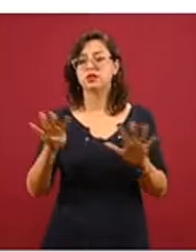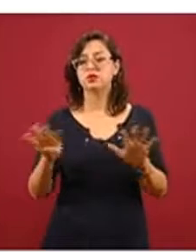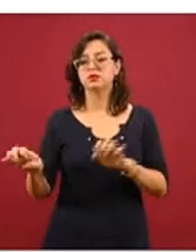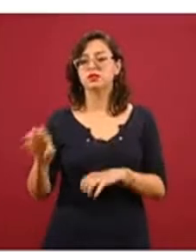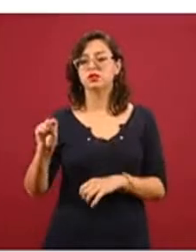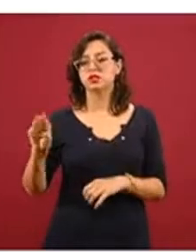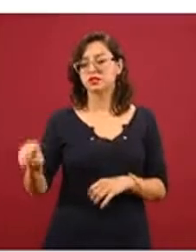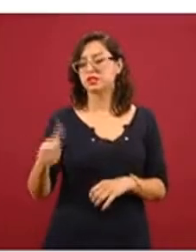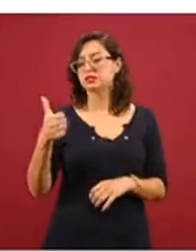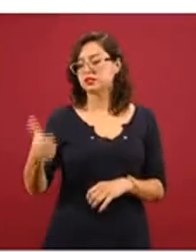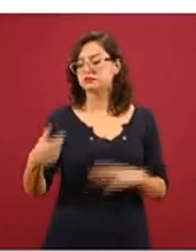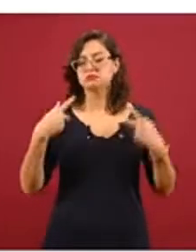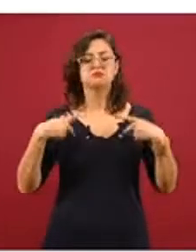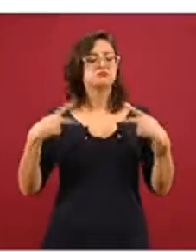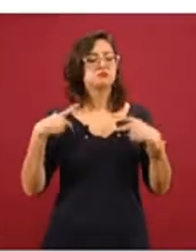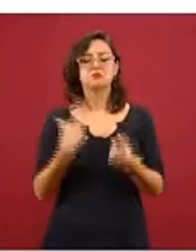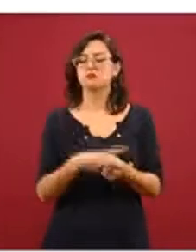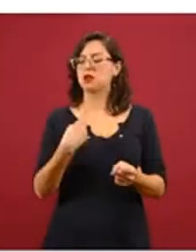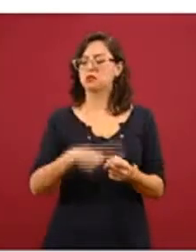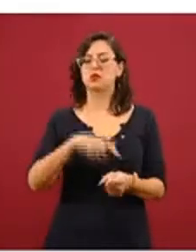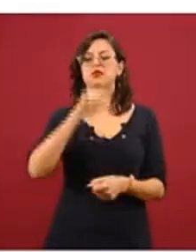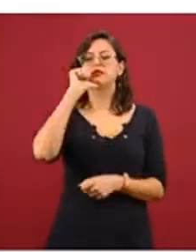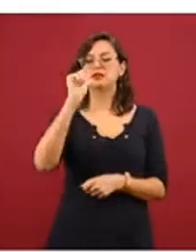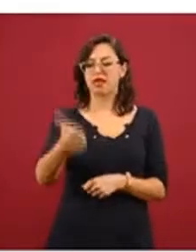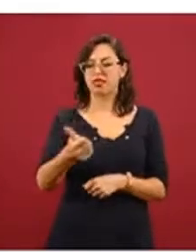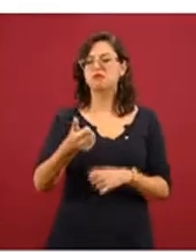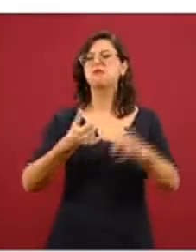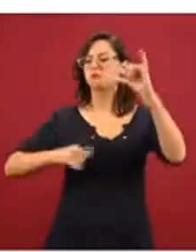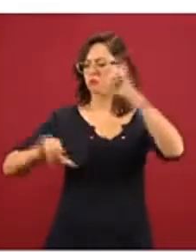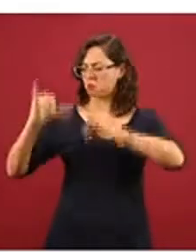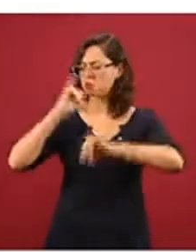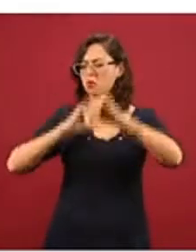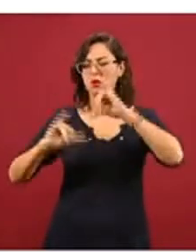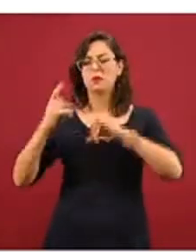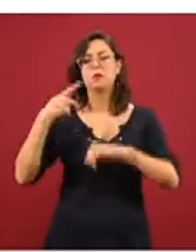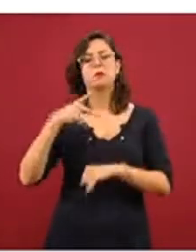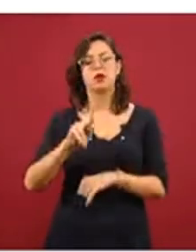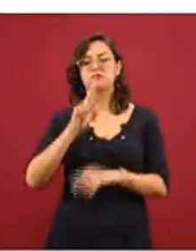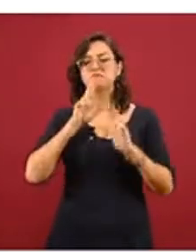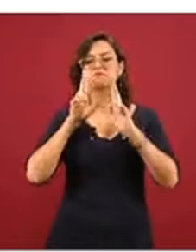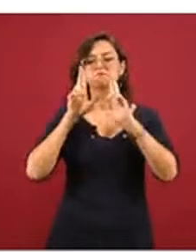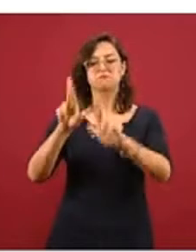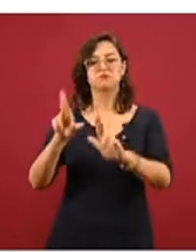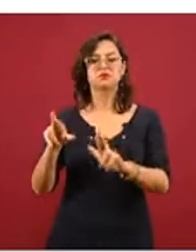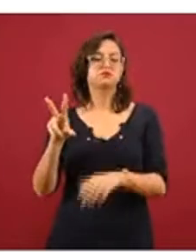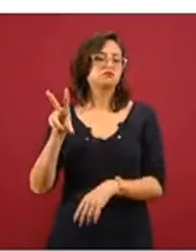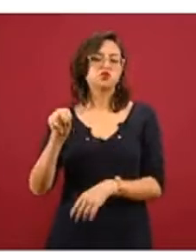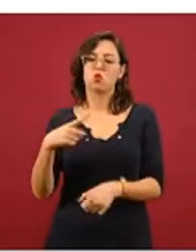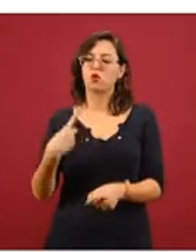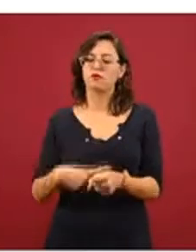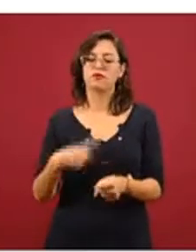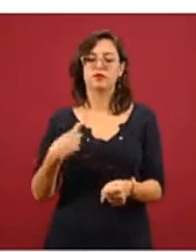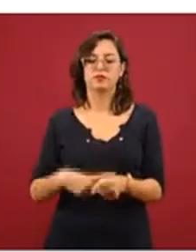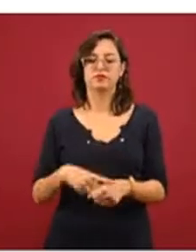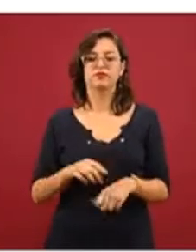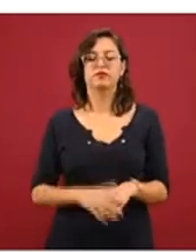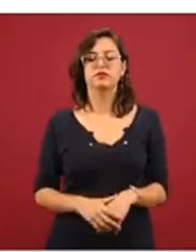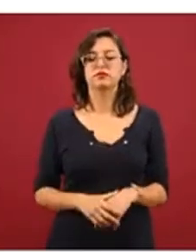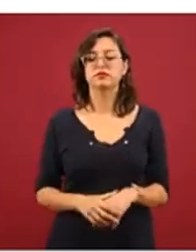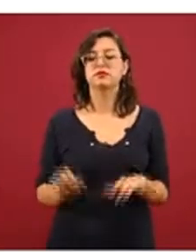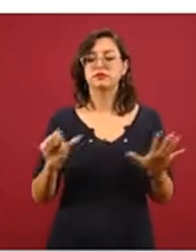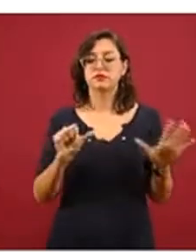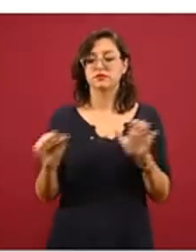301.986 personas que han dado negativas a la prueba, por lo tanto se han descartado. Y son